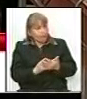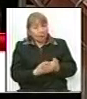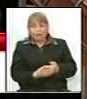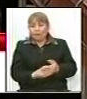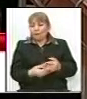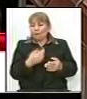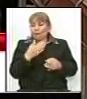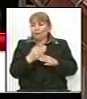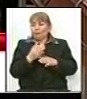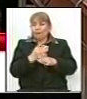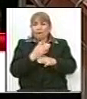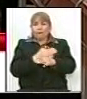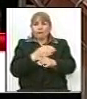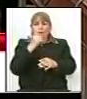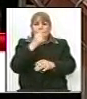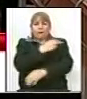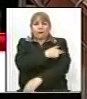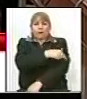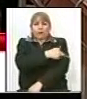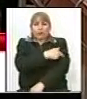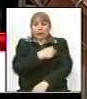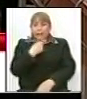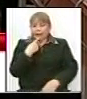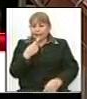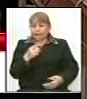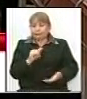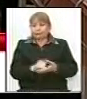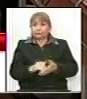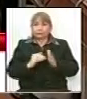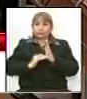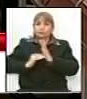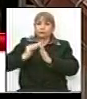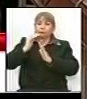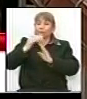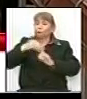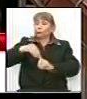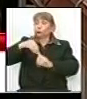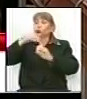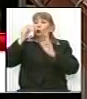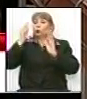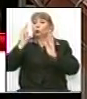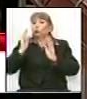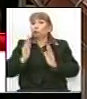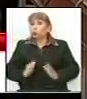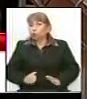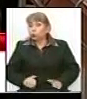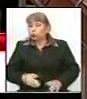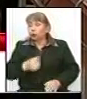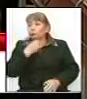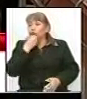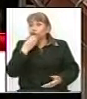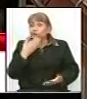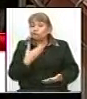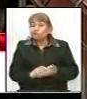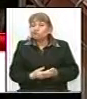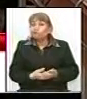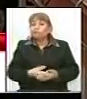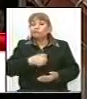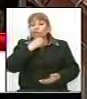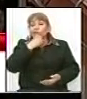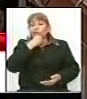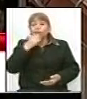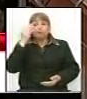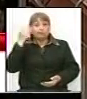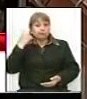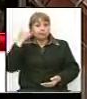es bueno construir un hospital que sea de alta especialidad para que pueda atender a los adultos mayores,